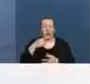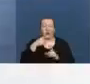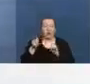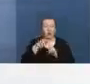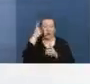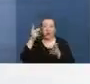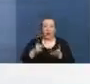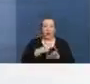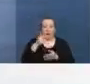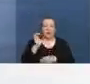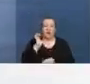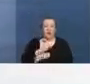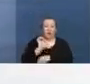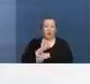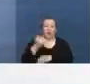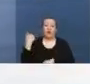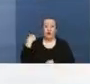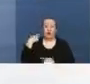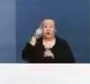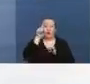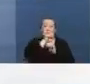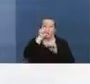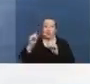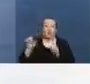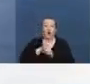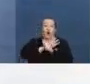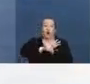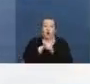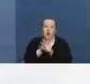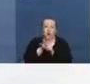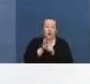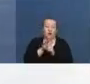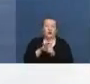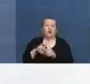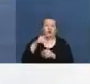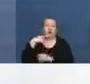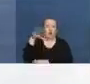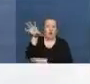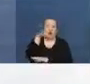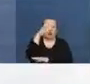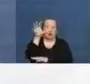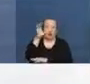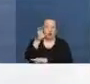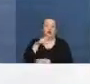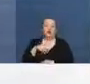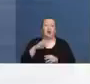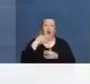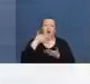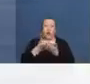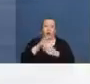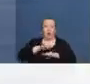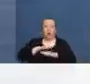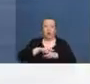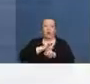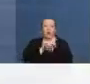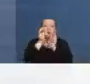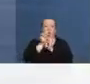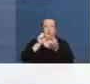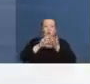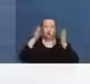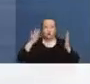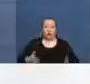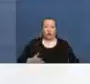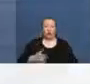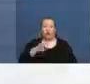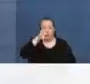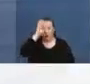ecuador cuenta con un sistema completo de radares militares y eso es gracias a la revolución ciudadana y al estado besos porque palo porque bogas